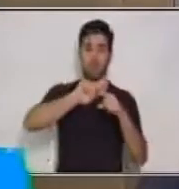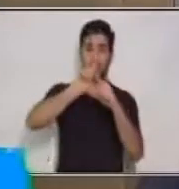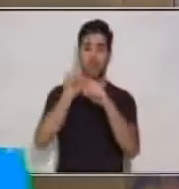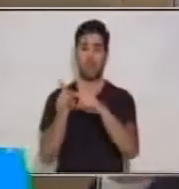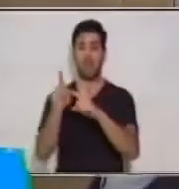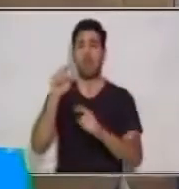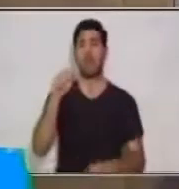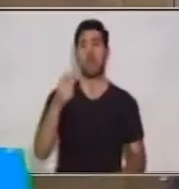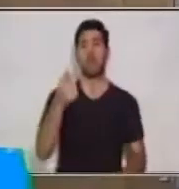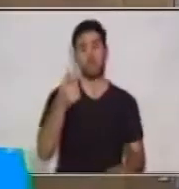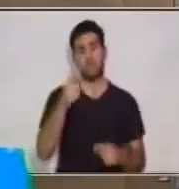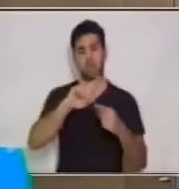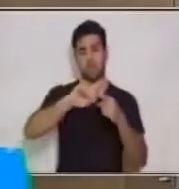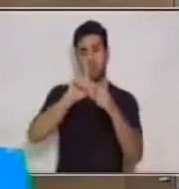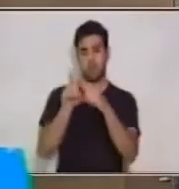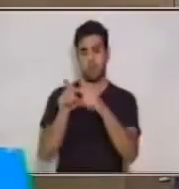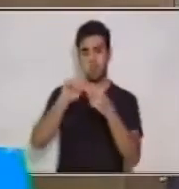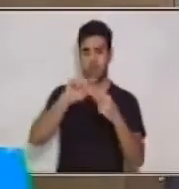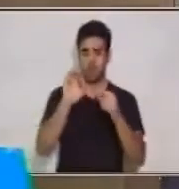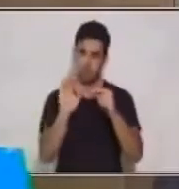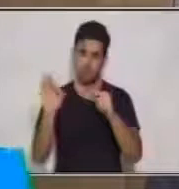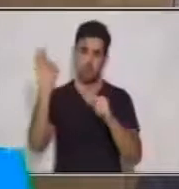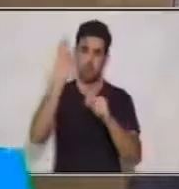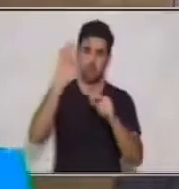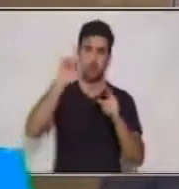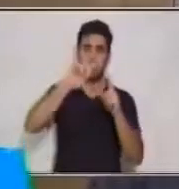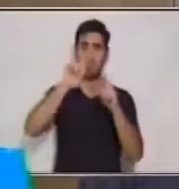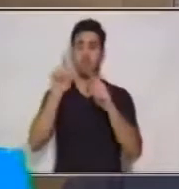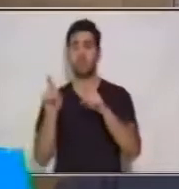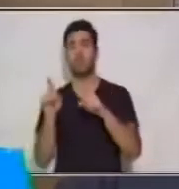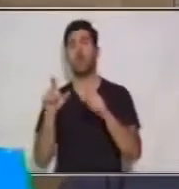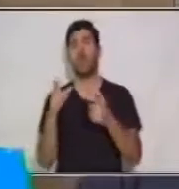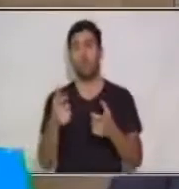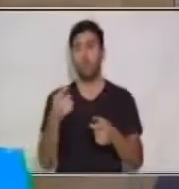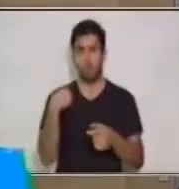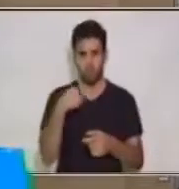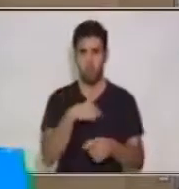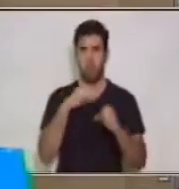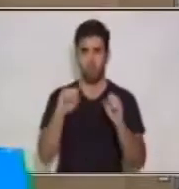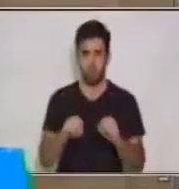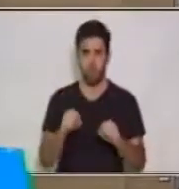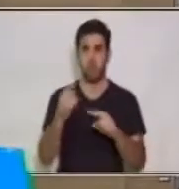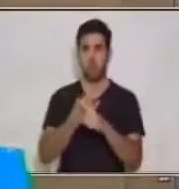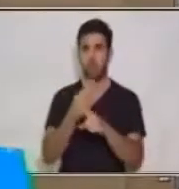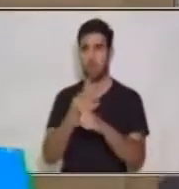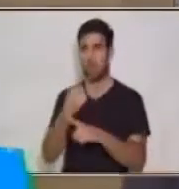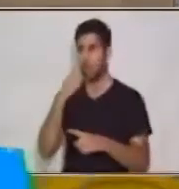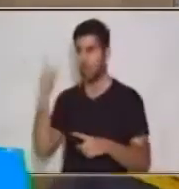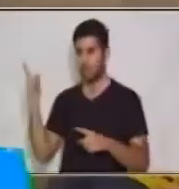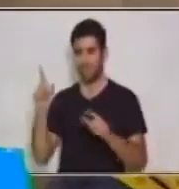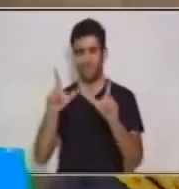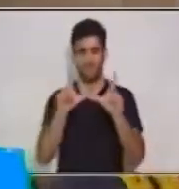como ángulo y esa medida la podemos determinar por medio de un transportador,